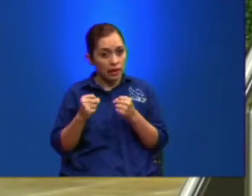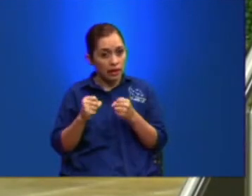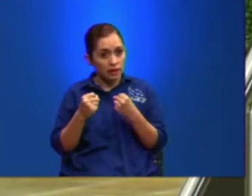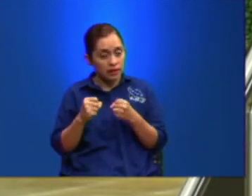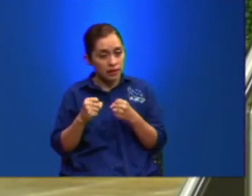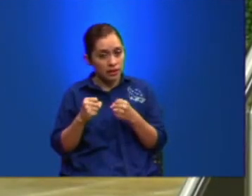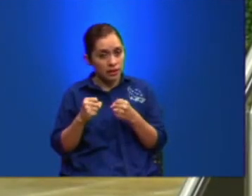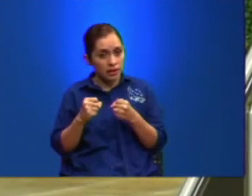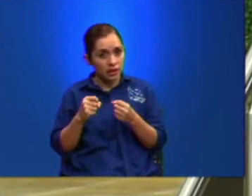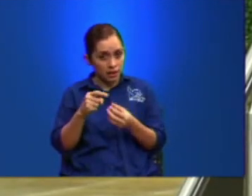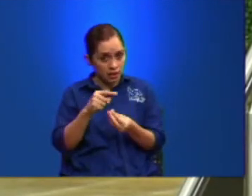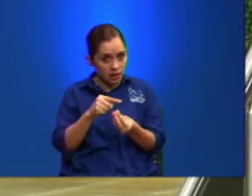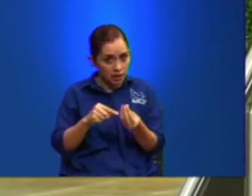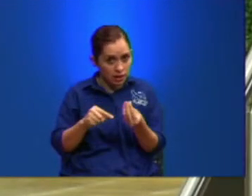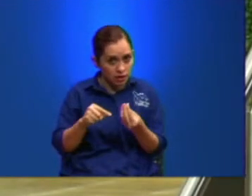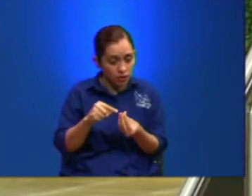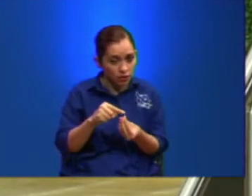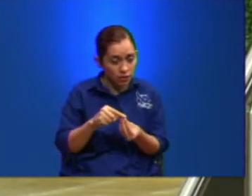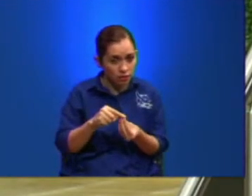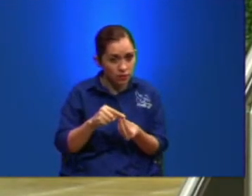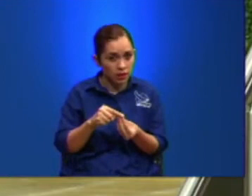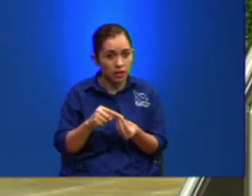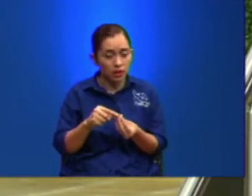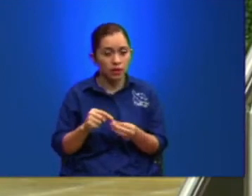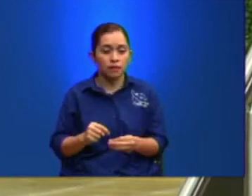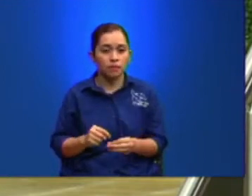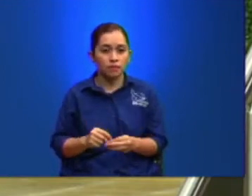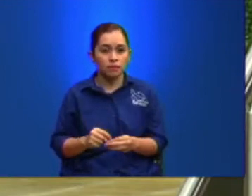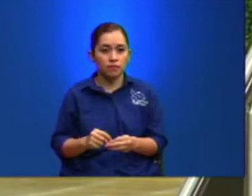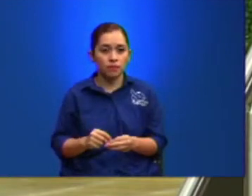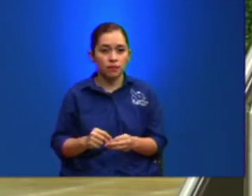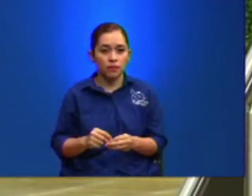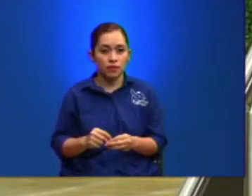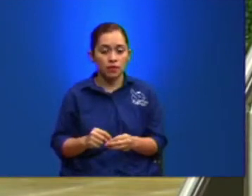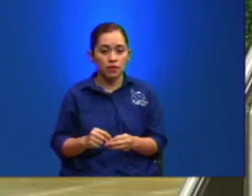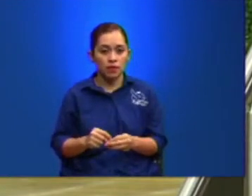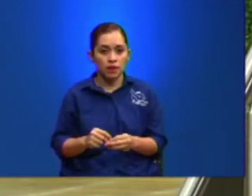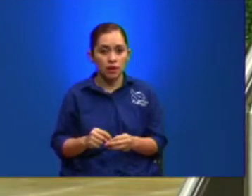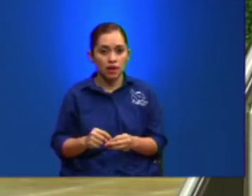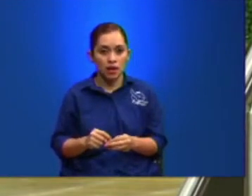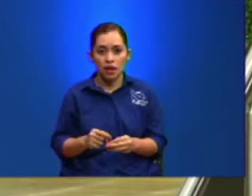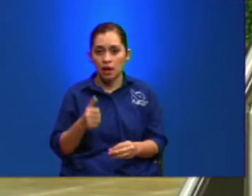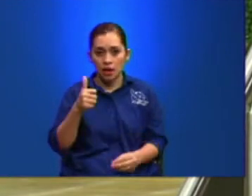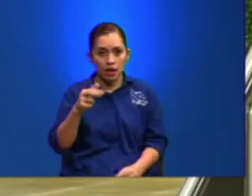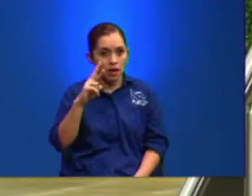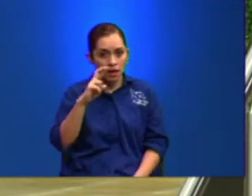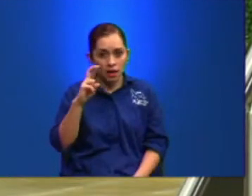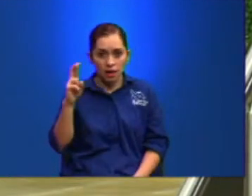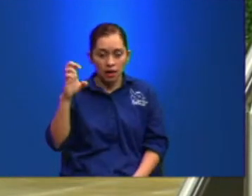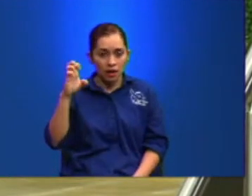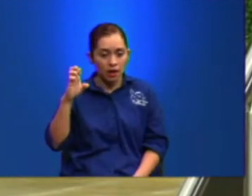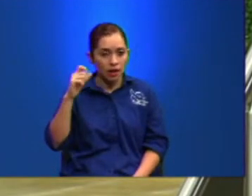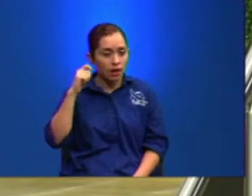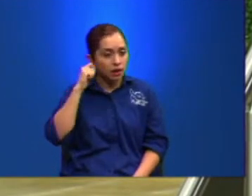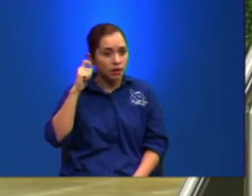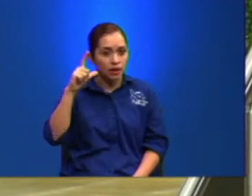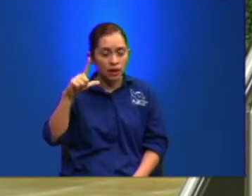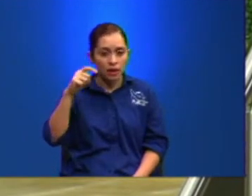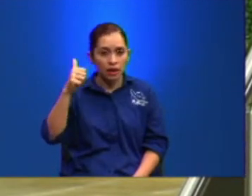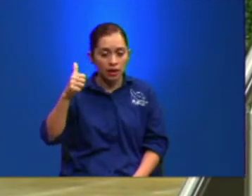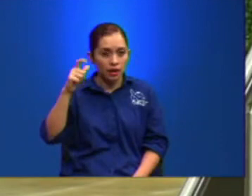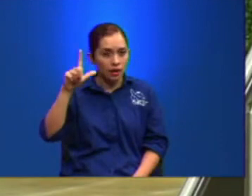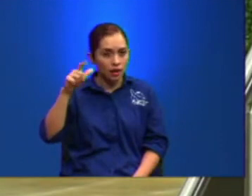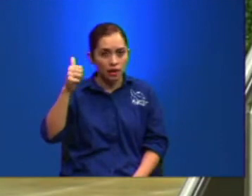interior no no de sueño a tus ojos no no no no no no